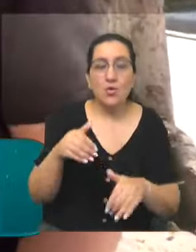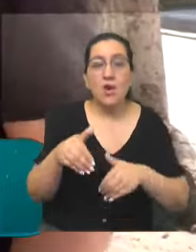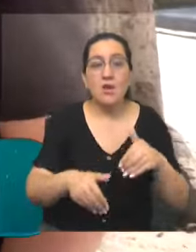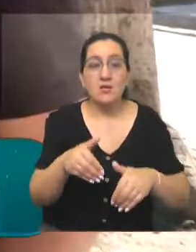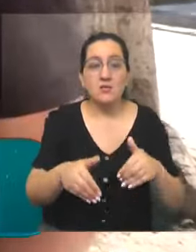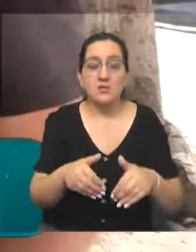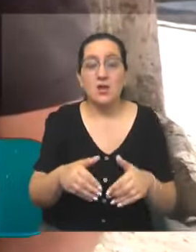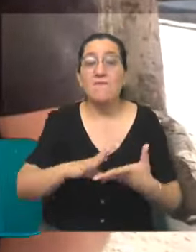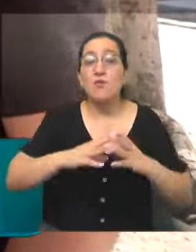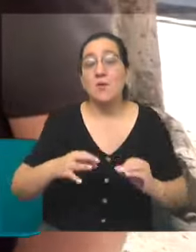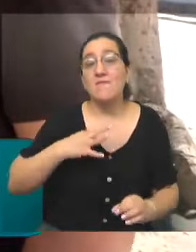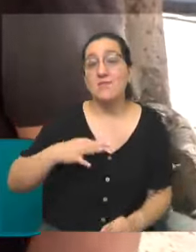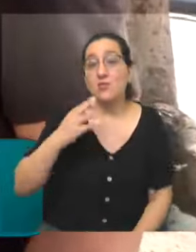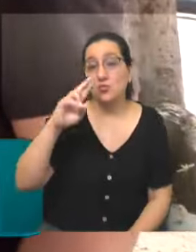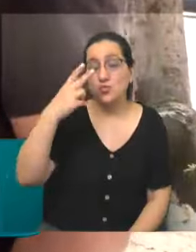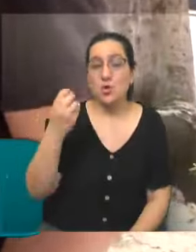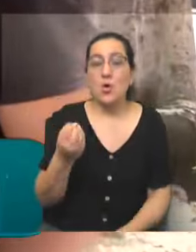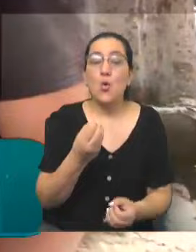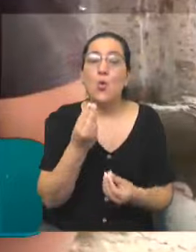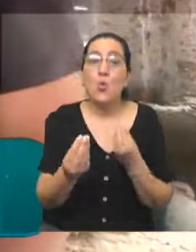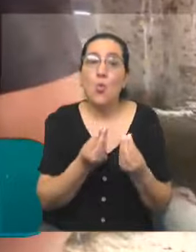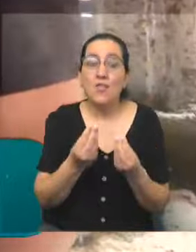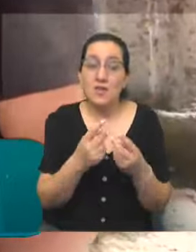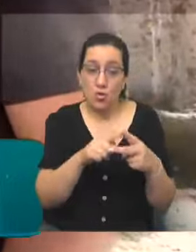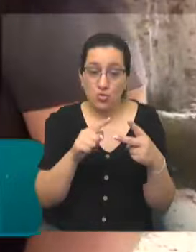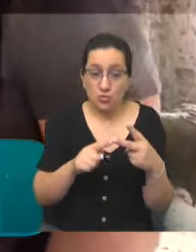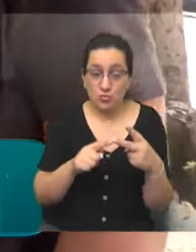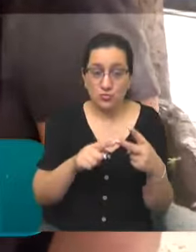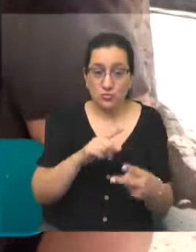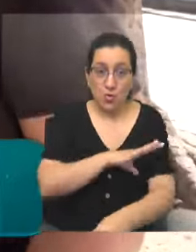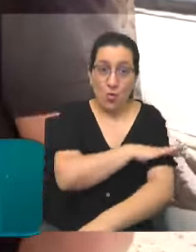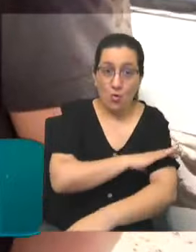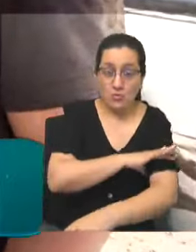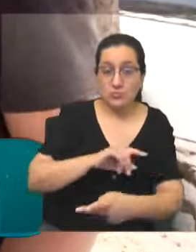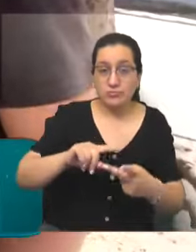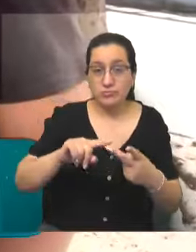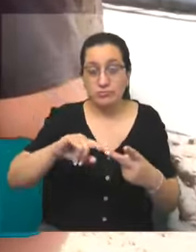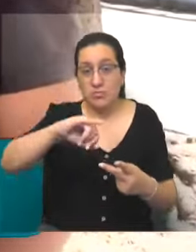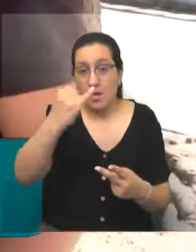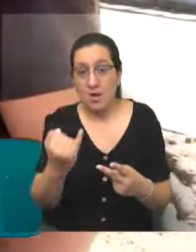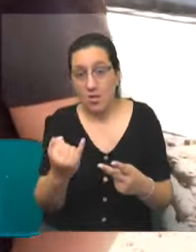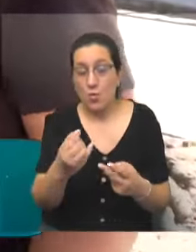vivir que tenemos los uruguayos. ¿Cuál de las dos fórmulas, porque acá, viste, se sacó el término partido, está mejor o tiene